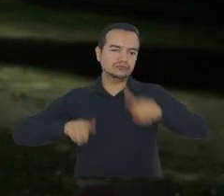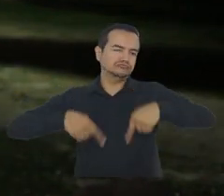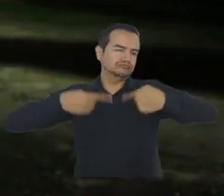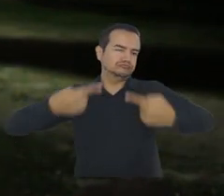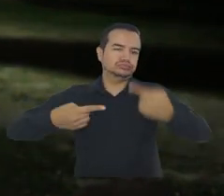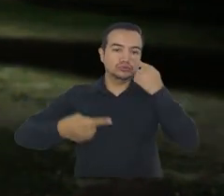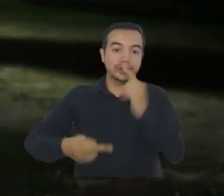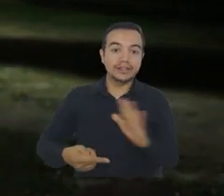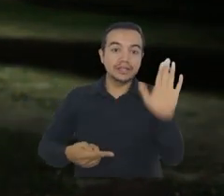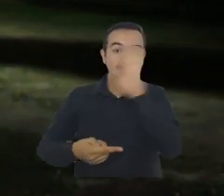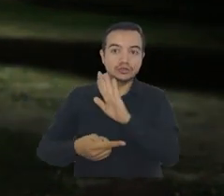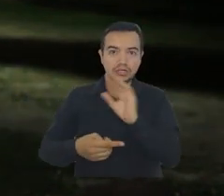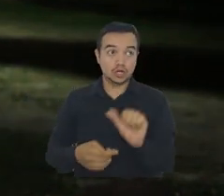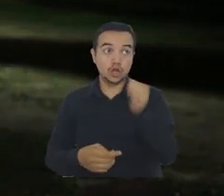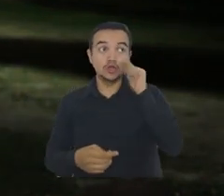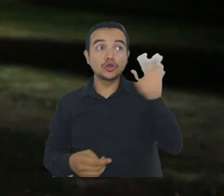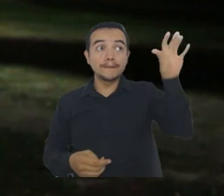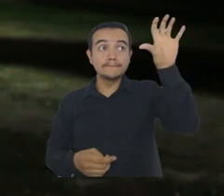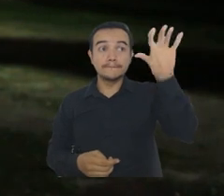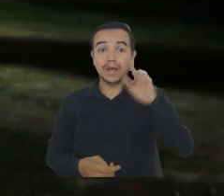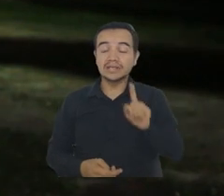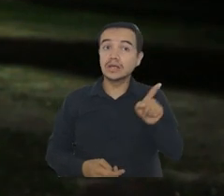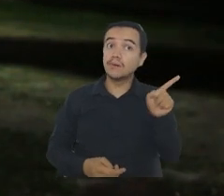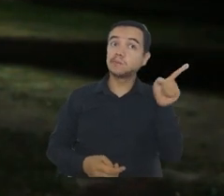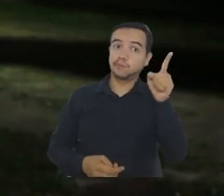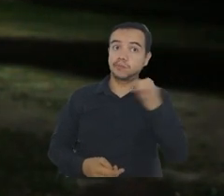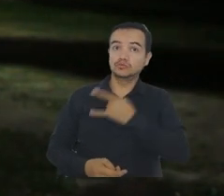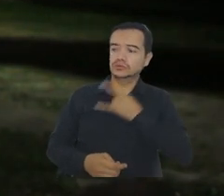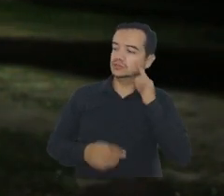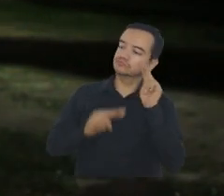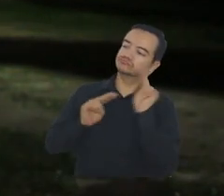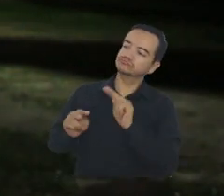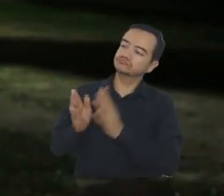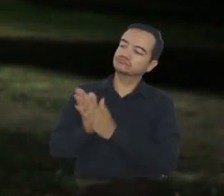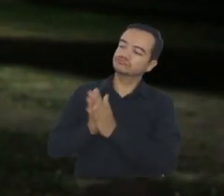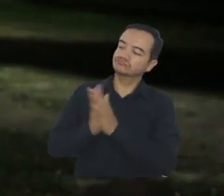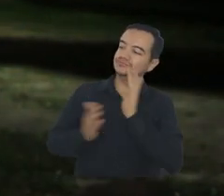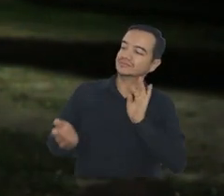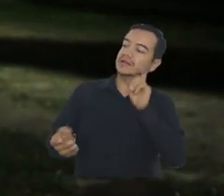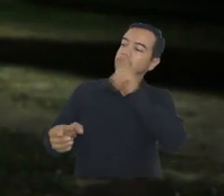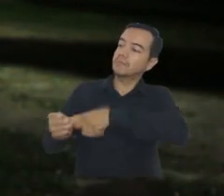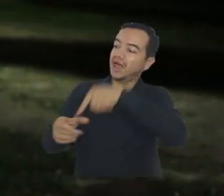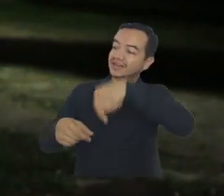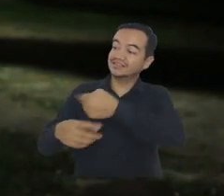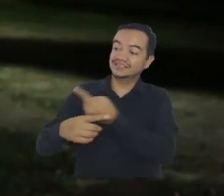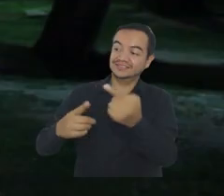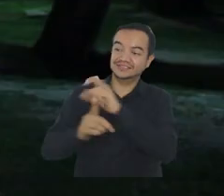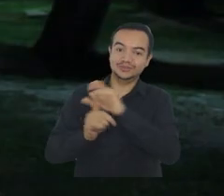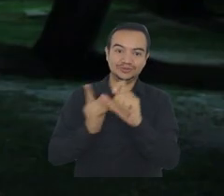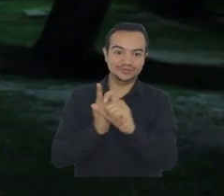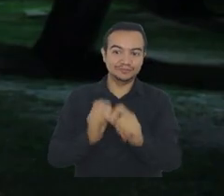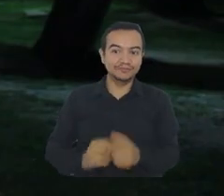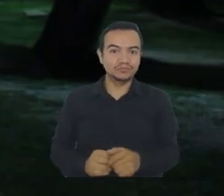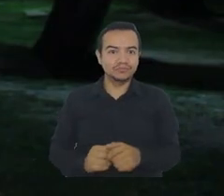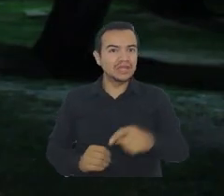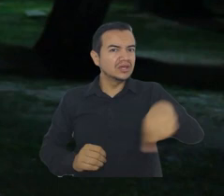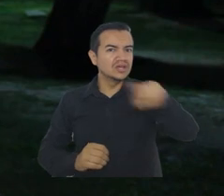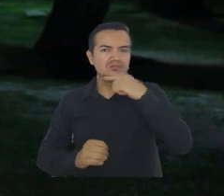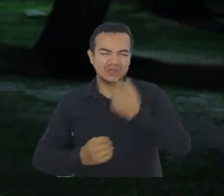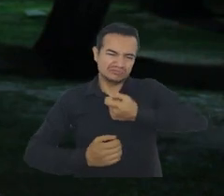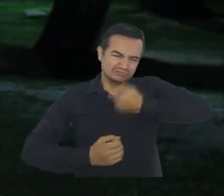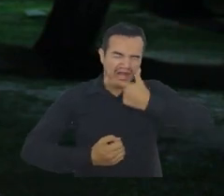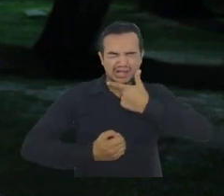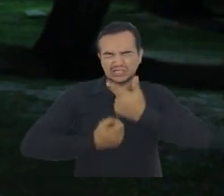todo Sudamérica. Ya hay universidades de fuera del país interesadas en participar en nuestra Semana Cultural. Y si no estás dispuesto a entregar